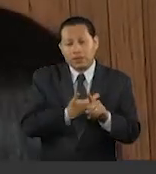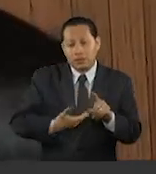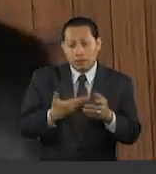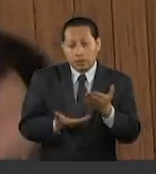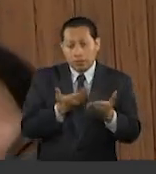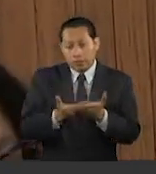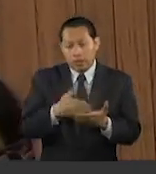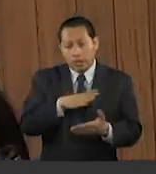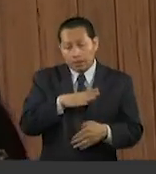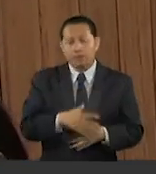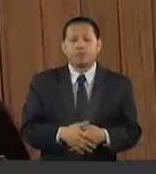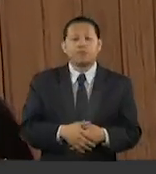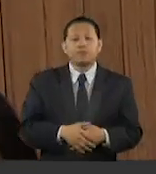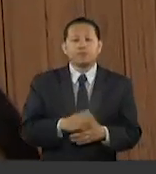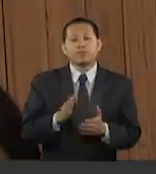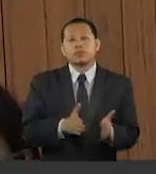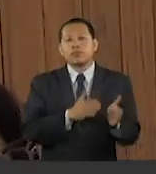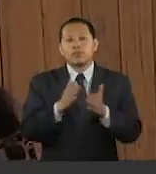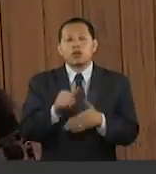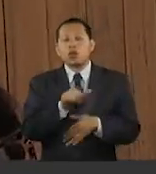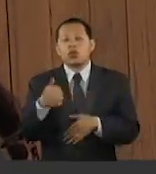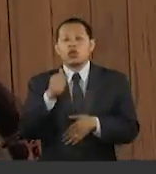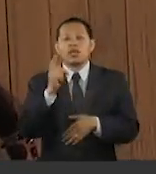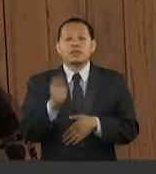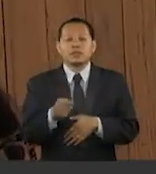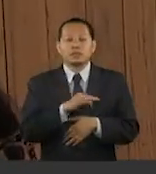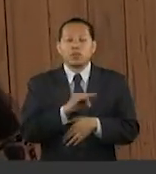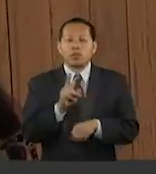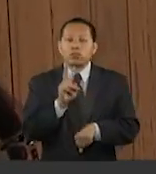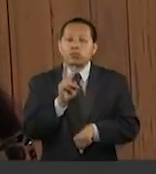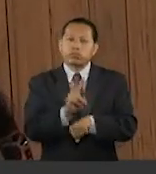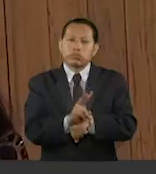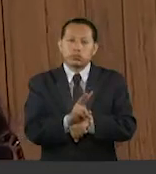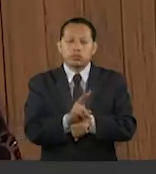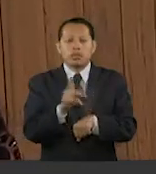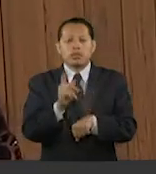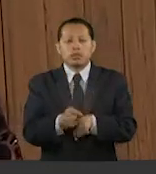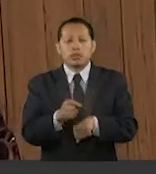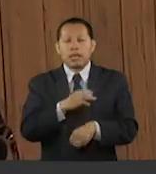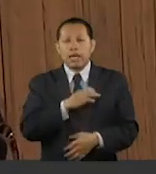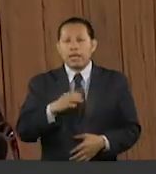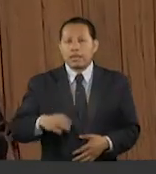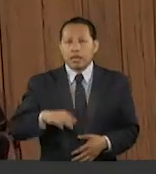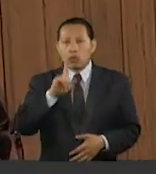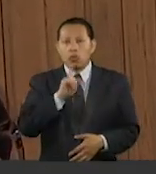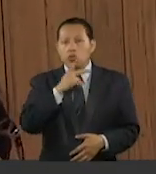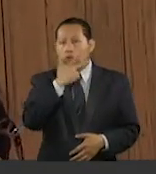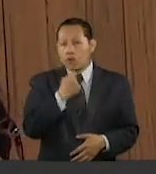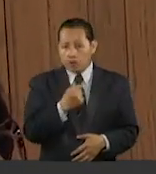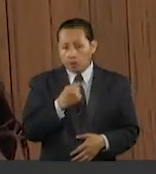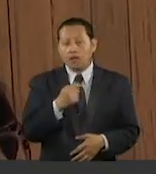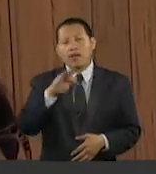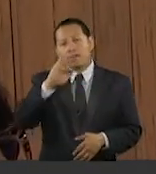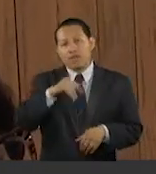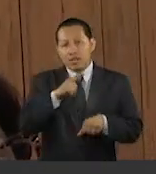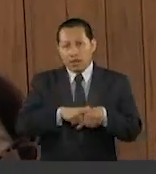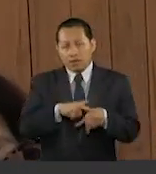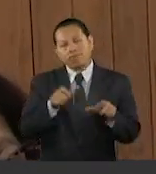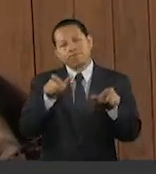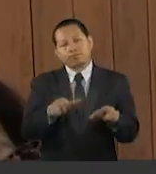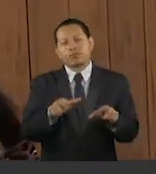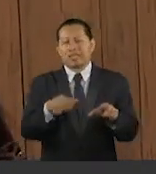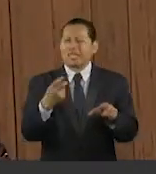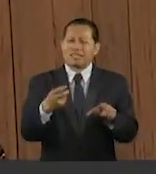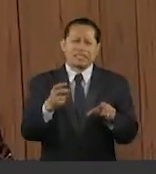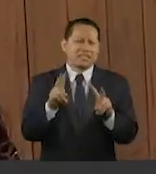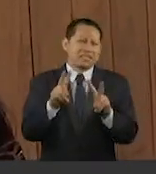Federal Por otra parte el seguimiento a la seguridad de los candidatos y candidatas federales que es un tema